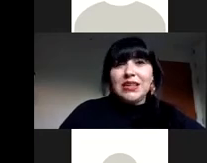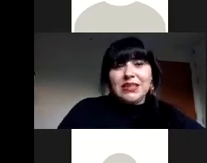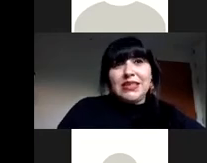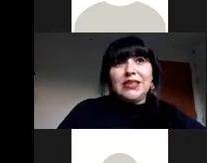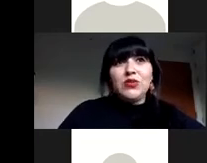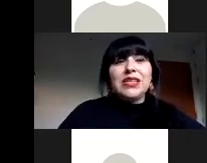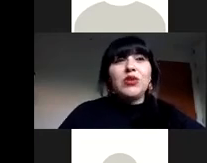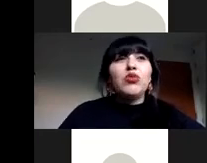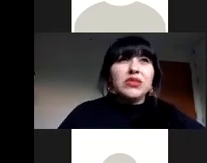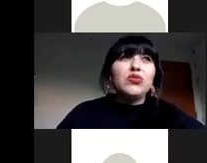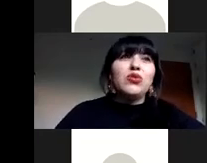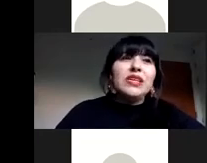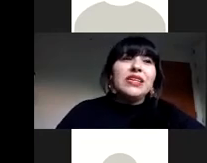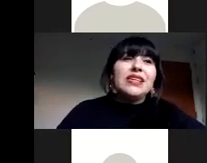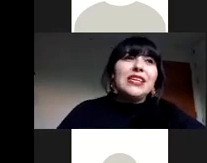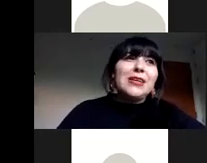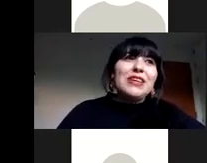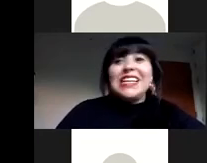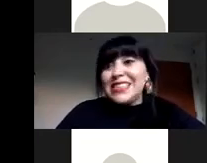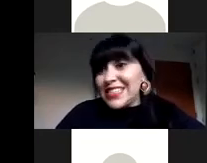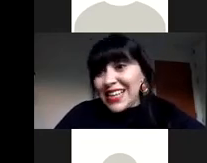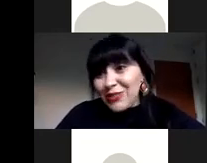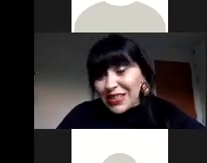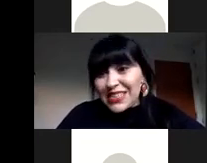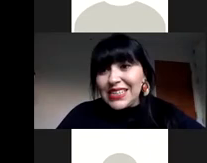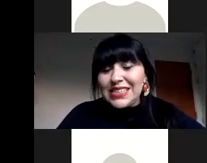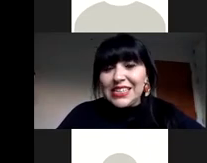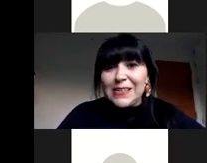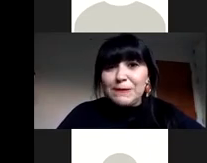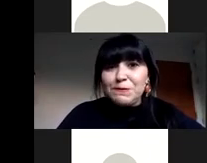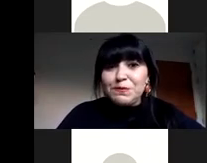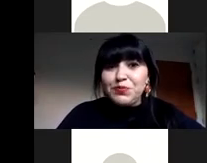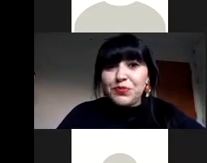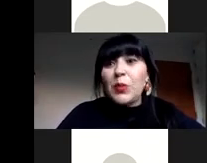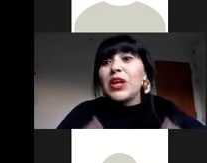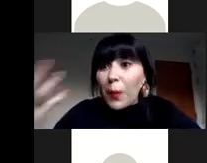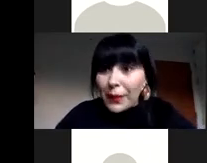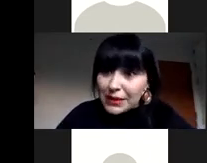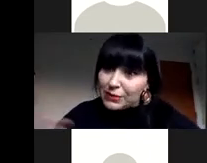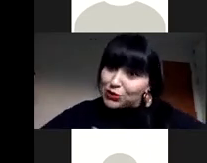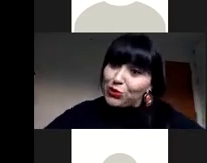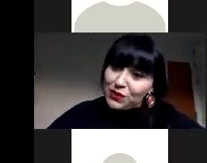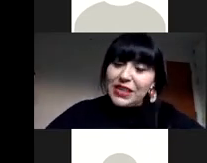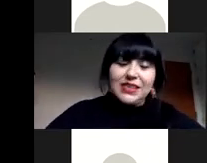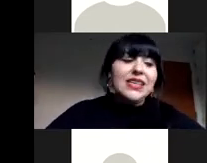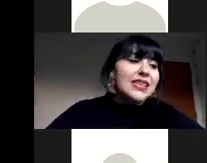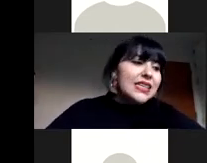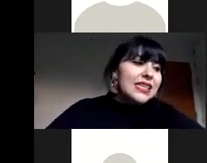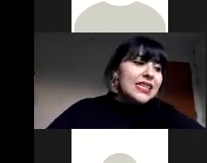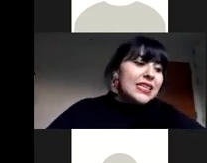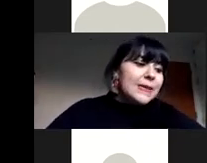día nuestra juventud es tan distinta a la nuestra, porque los papás también somos